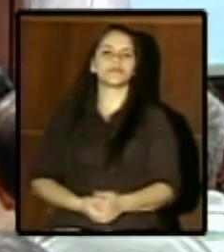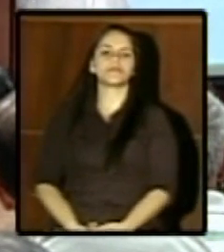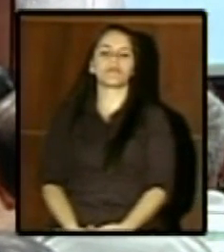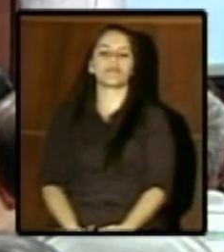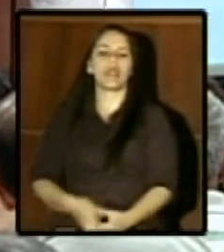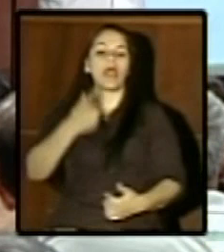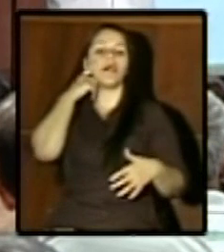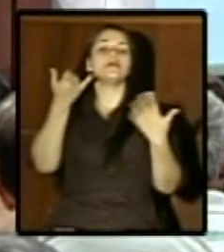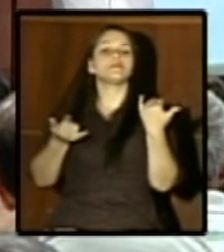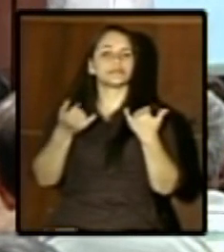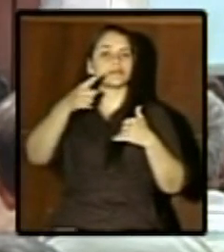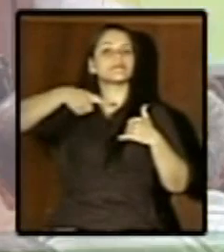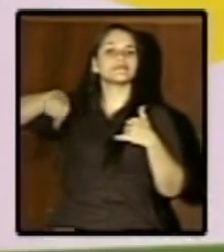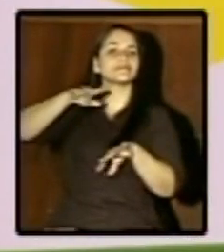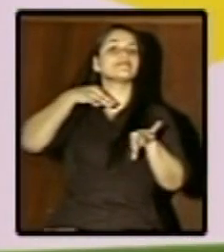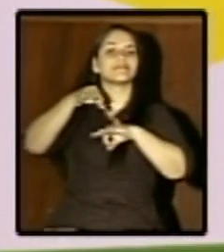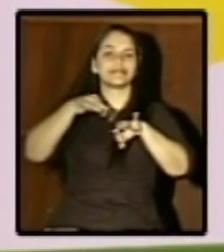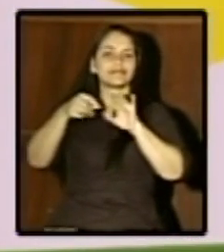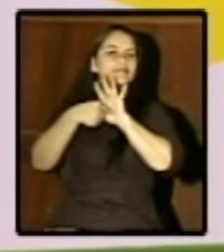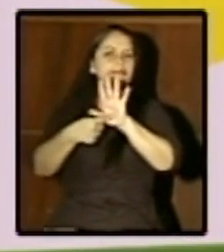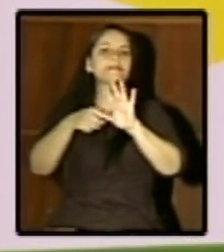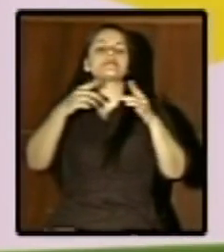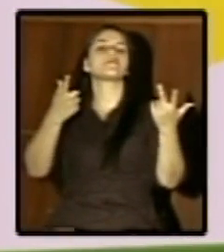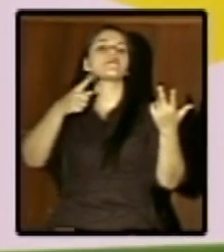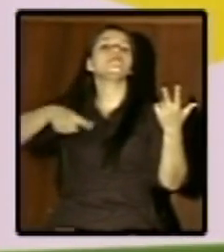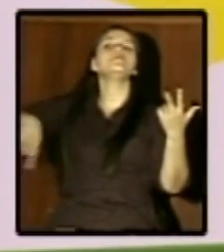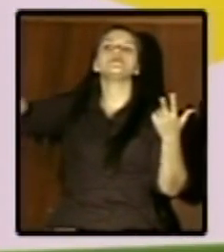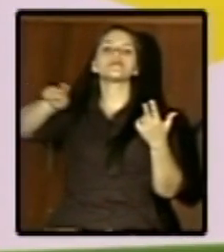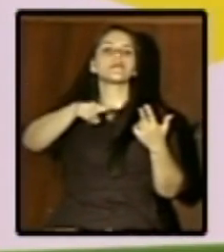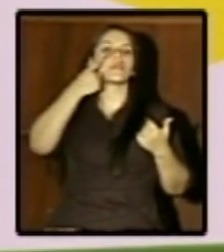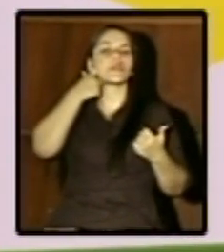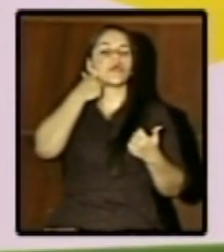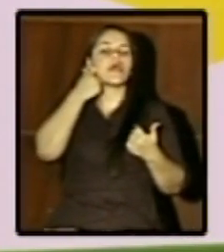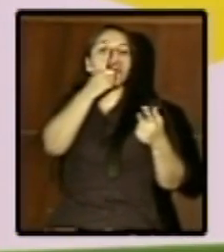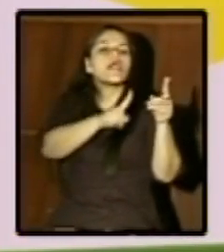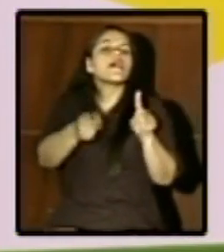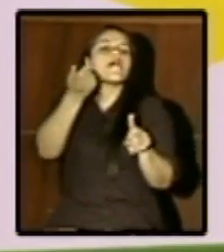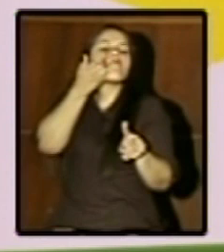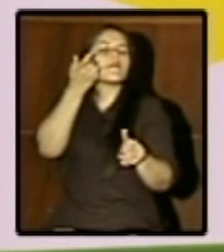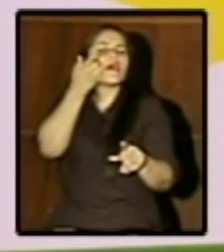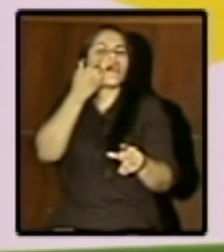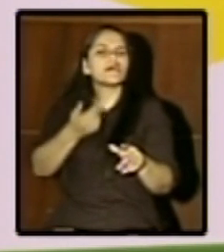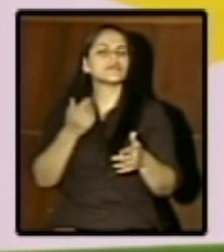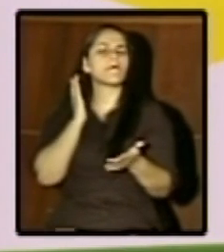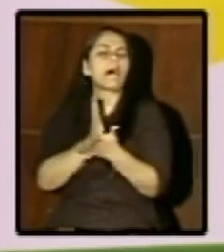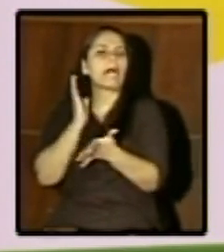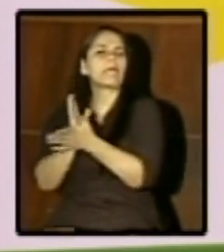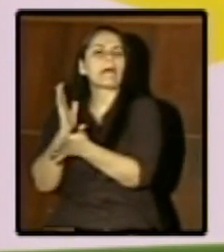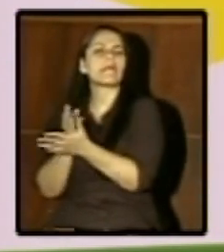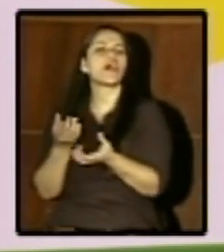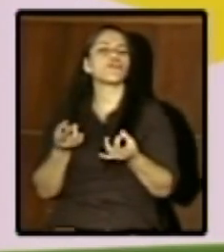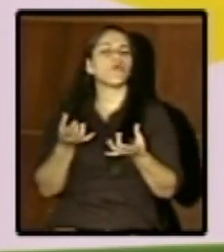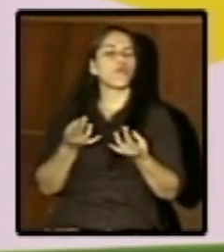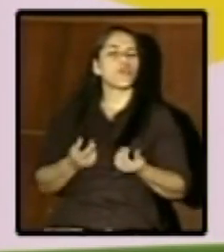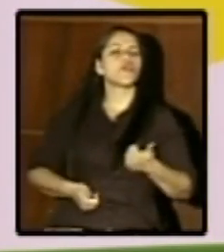Bueno, adentrándonos un poquito más y ya después de haber pasado algo de la anatomía, ¿cuáles enfermedades me